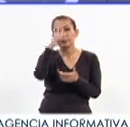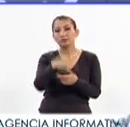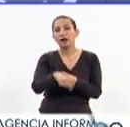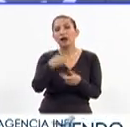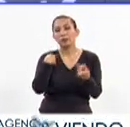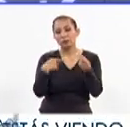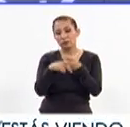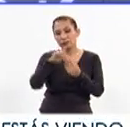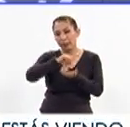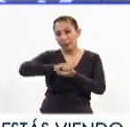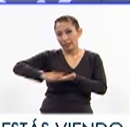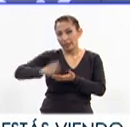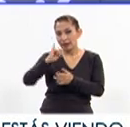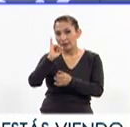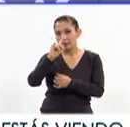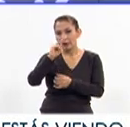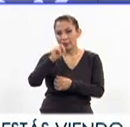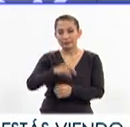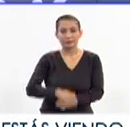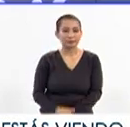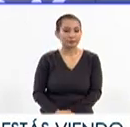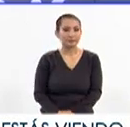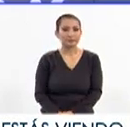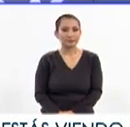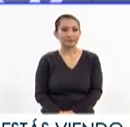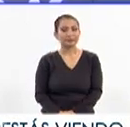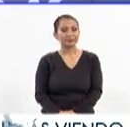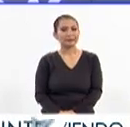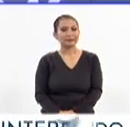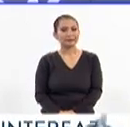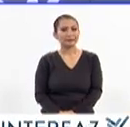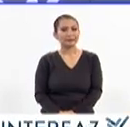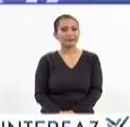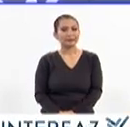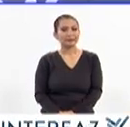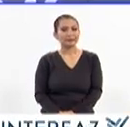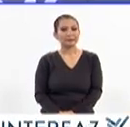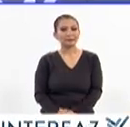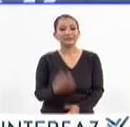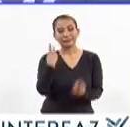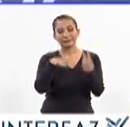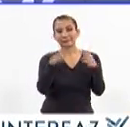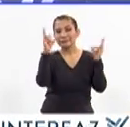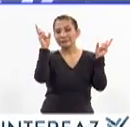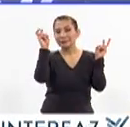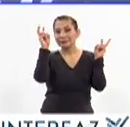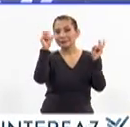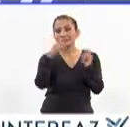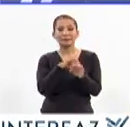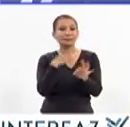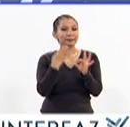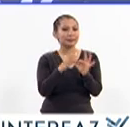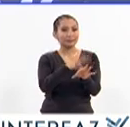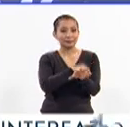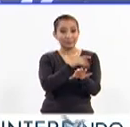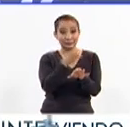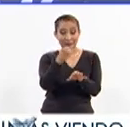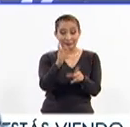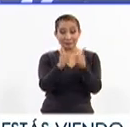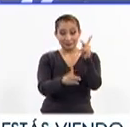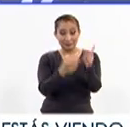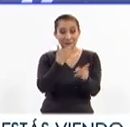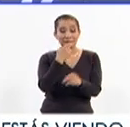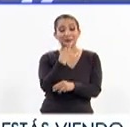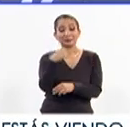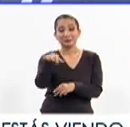para la Producción Más Limpia del Instituto Politécnico Nacional. Nos vino a platicar de eficiencia energética y seguramente que esta charla será